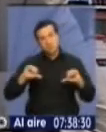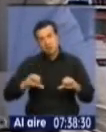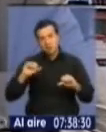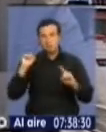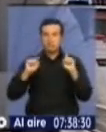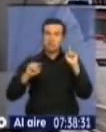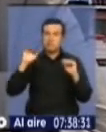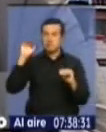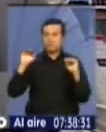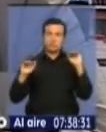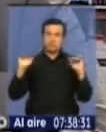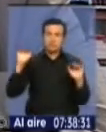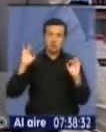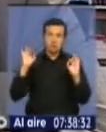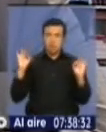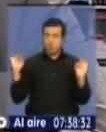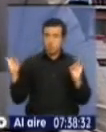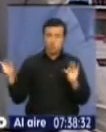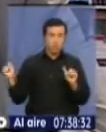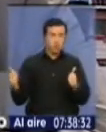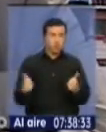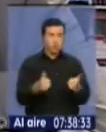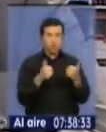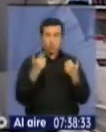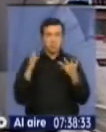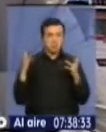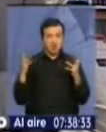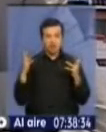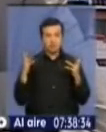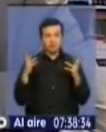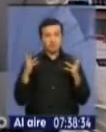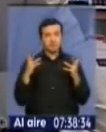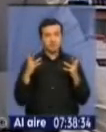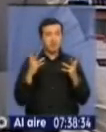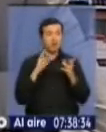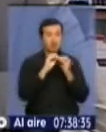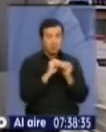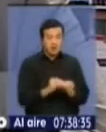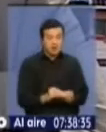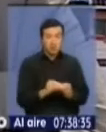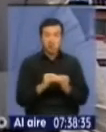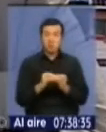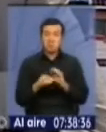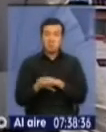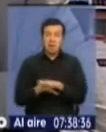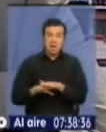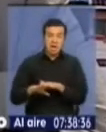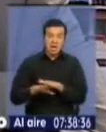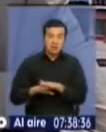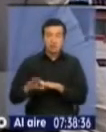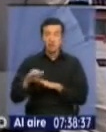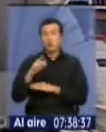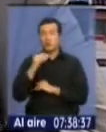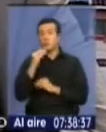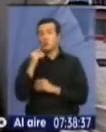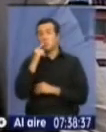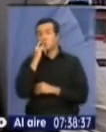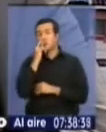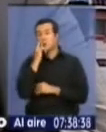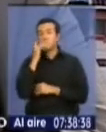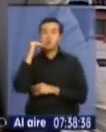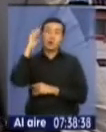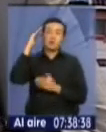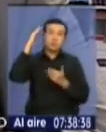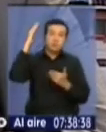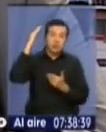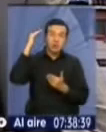bastante deficitarias, con una formación jurídica bastante deficitaria, en donde se ha privilegiado en muchos casos el aspecto